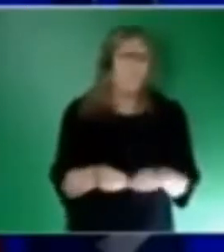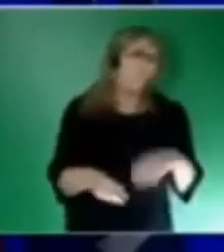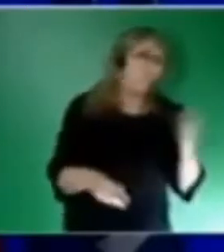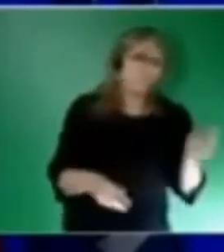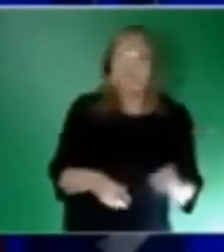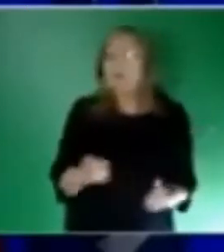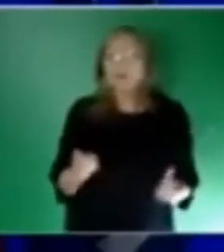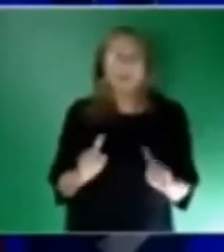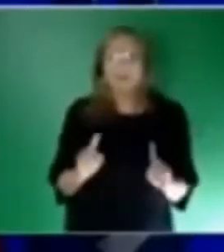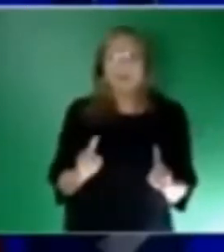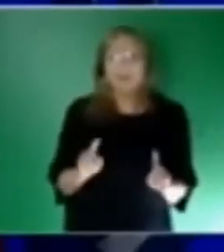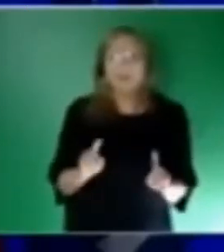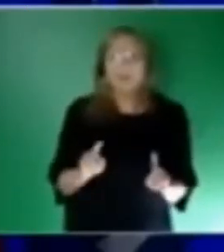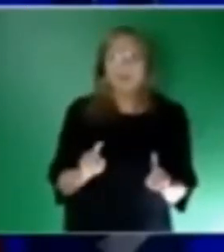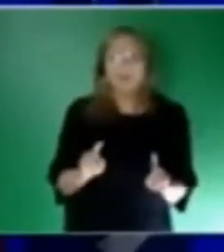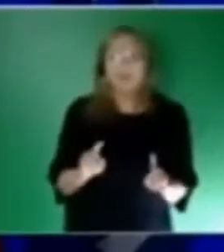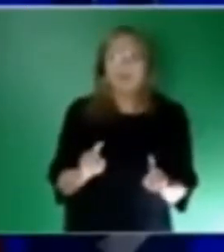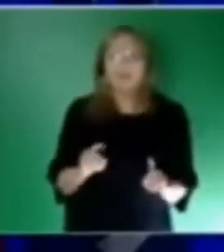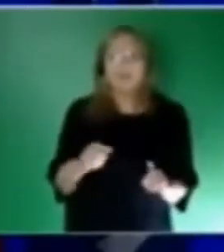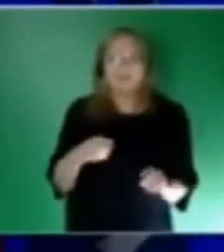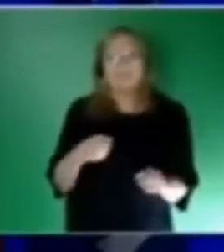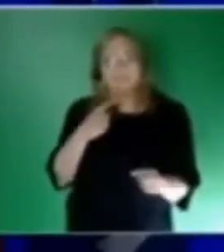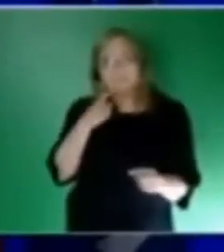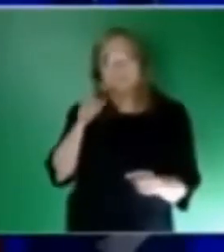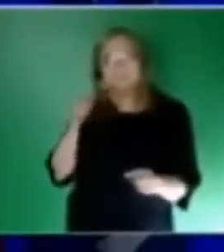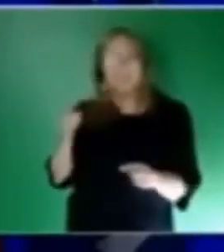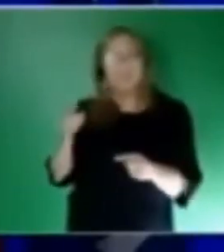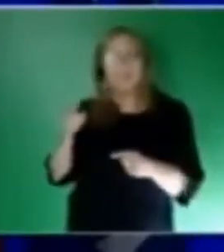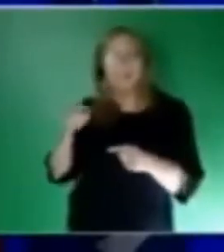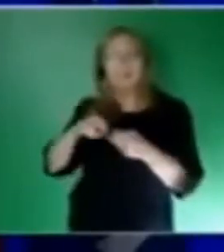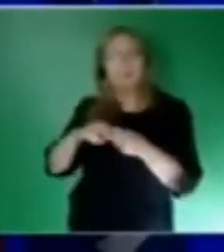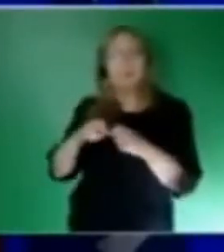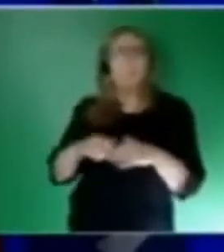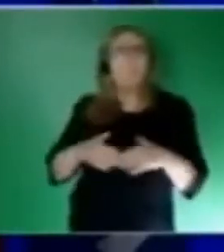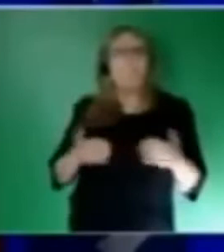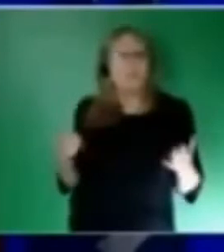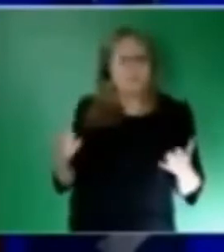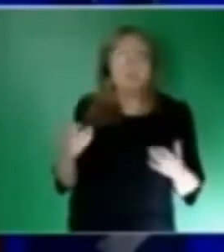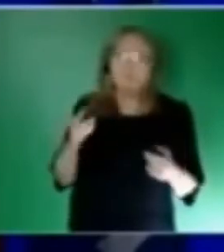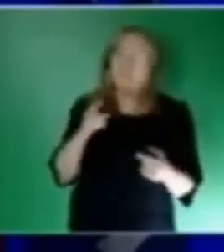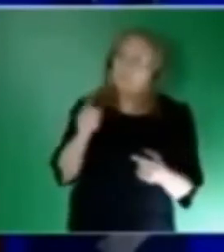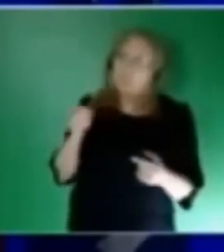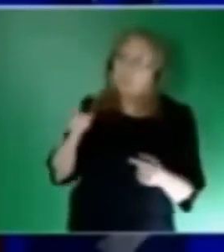en mi humilde manera de pensar porque